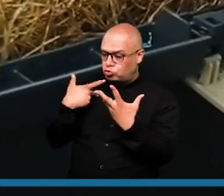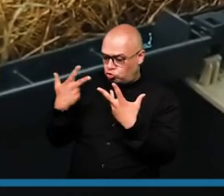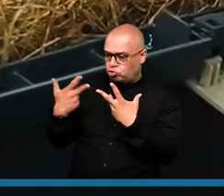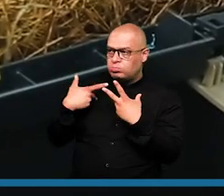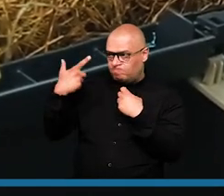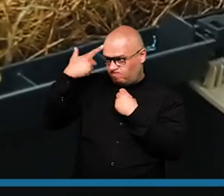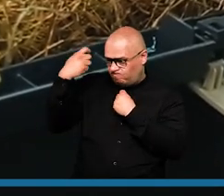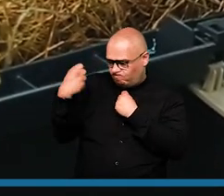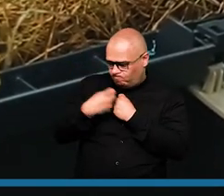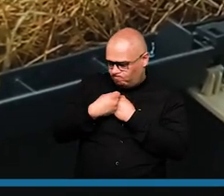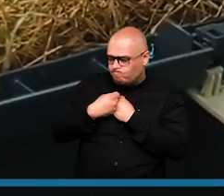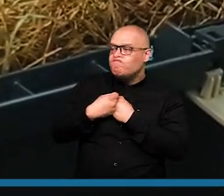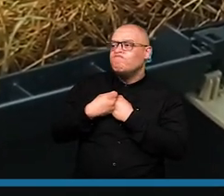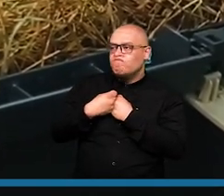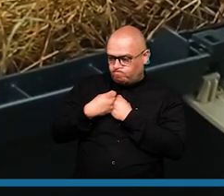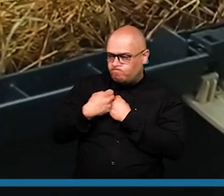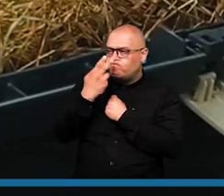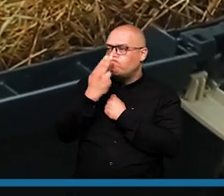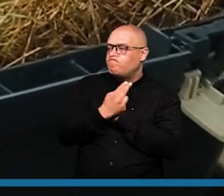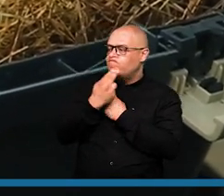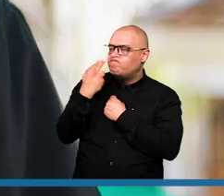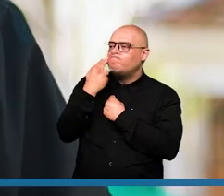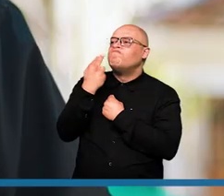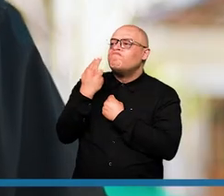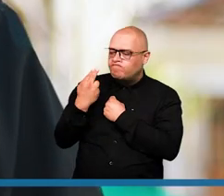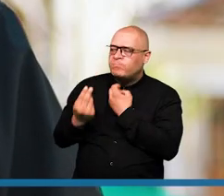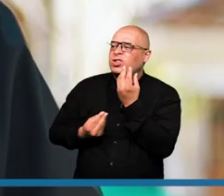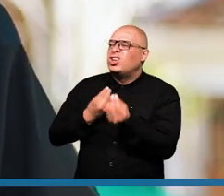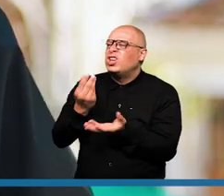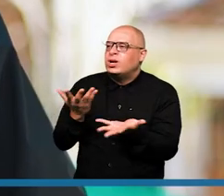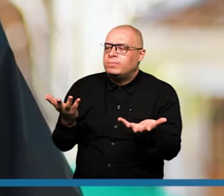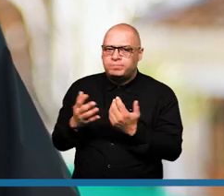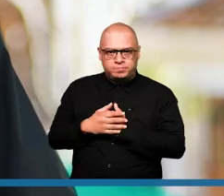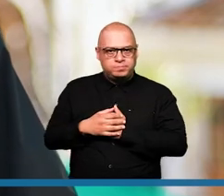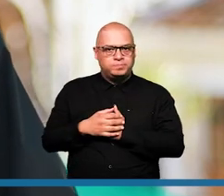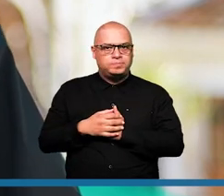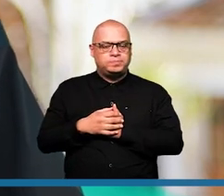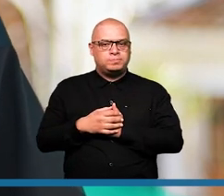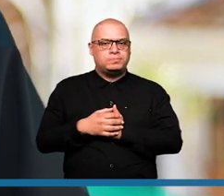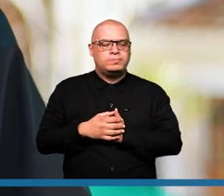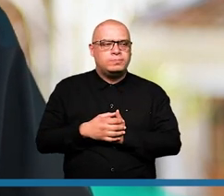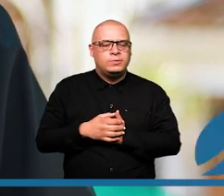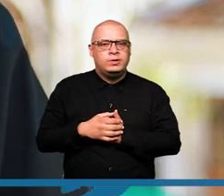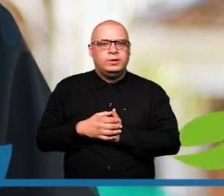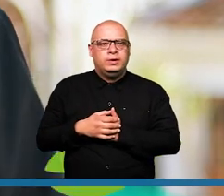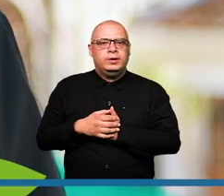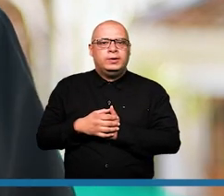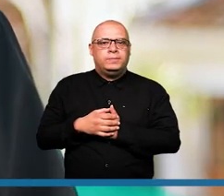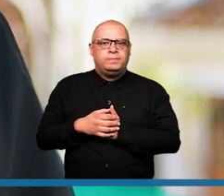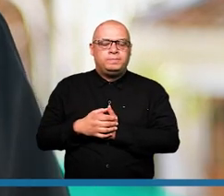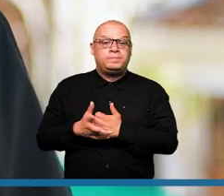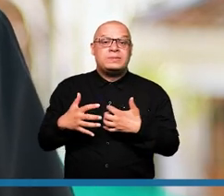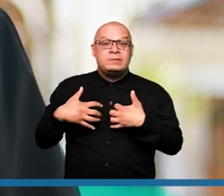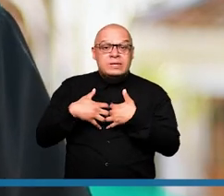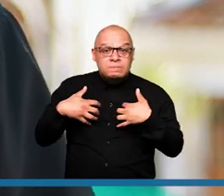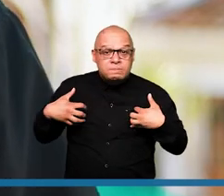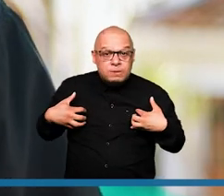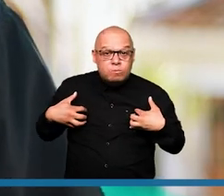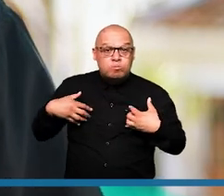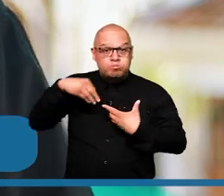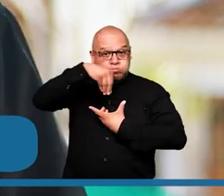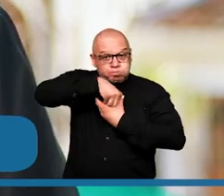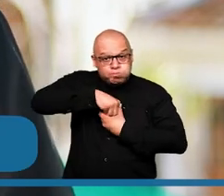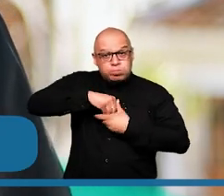y también el compromiso que existe con nuestro CAF. Toda la atención de la fauna silvestre que ingresa a